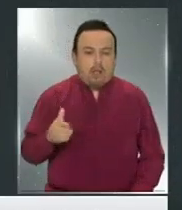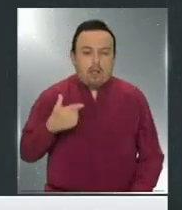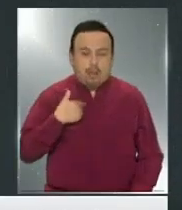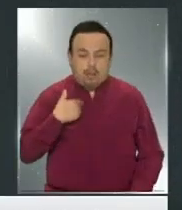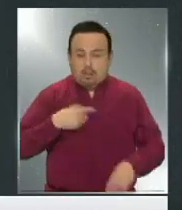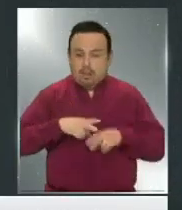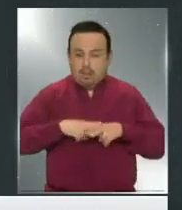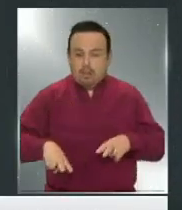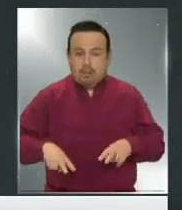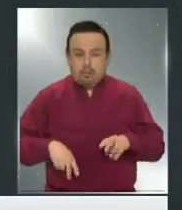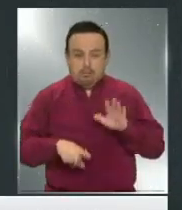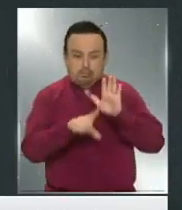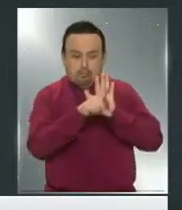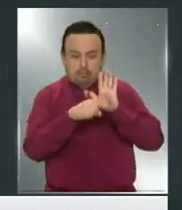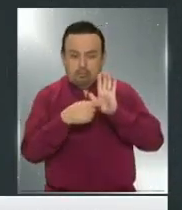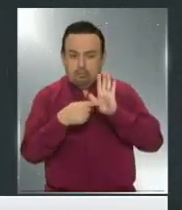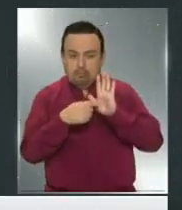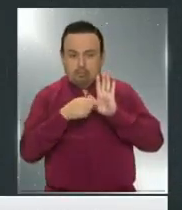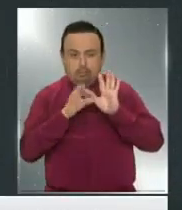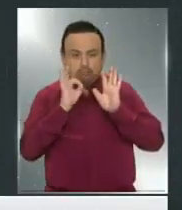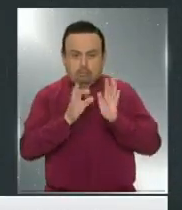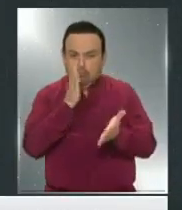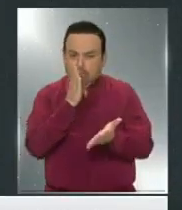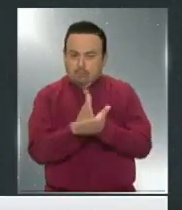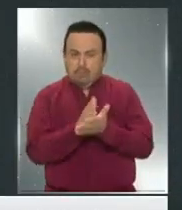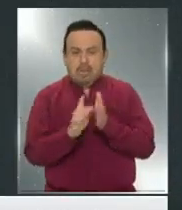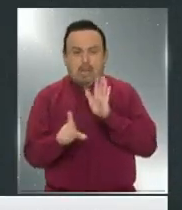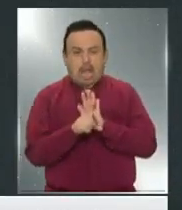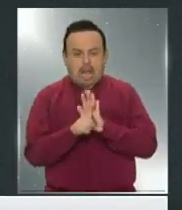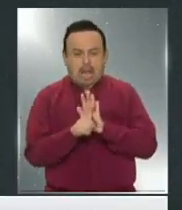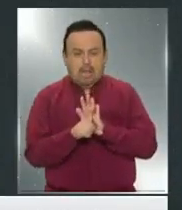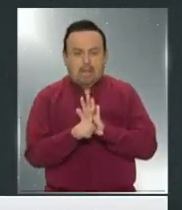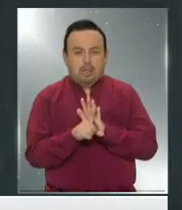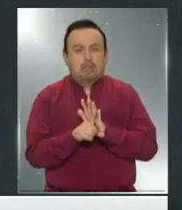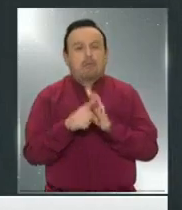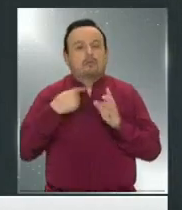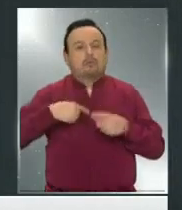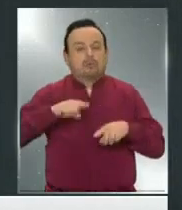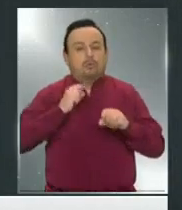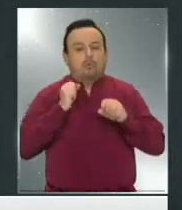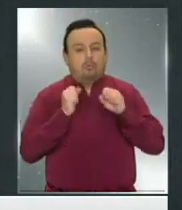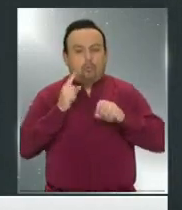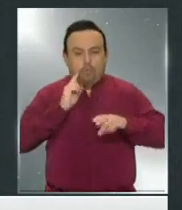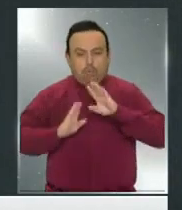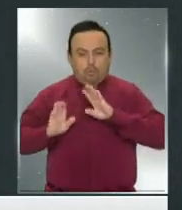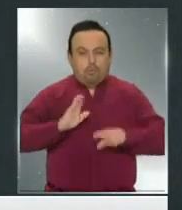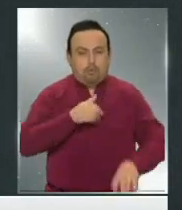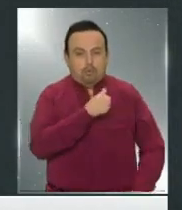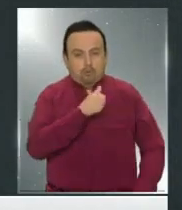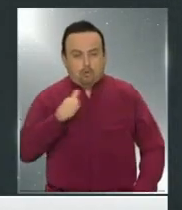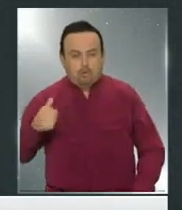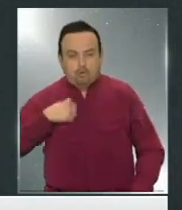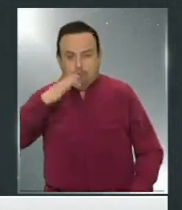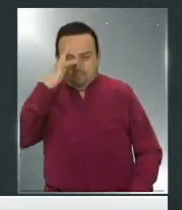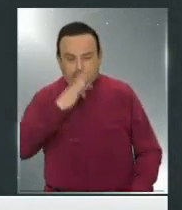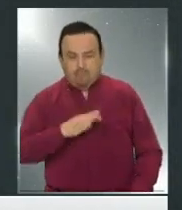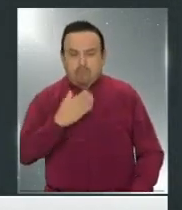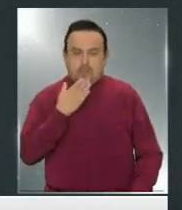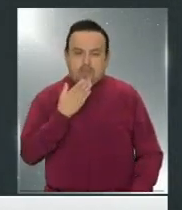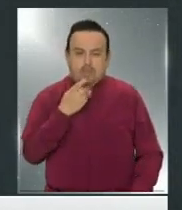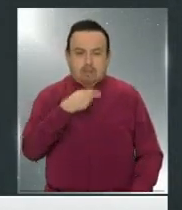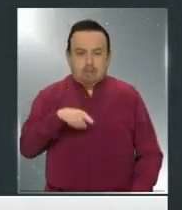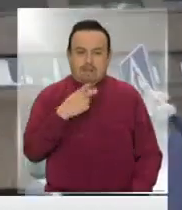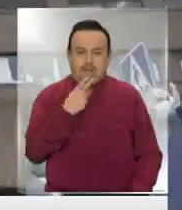estamos haciendo es apegarnos a los marcos estrictamente legal para poder cuidar a todos nuestros funcionarios y a todos